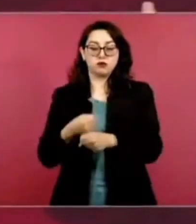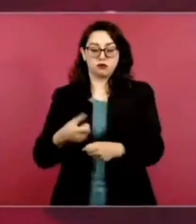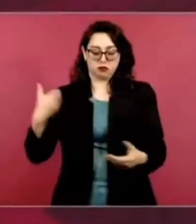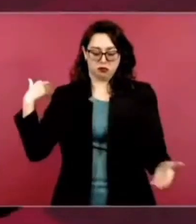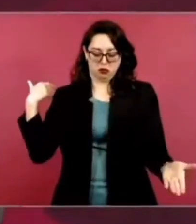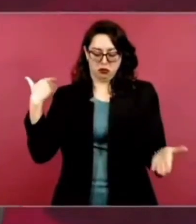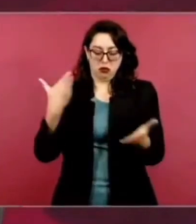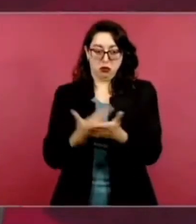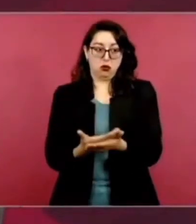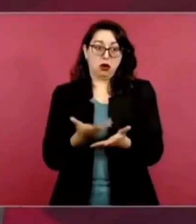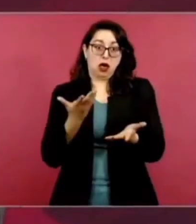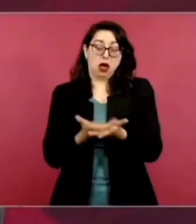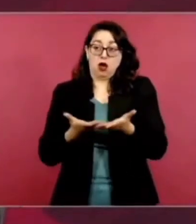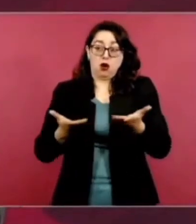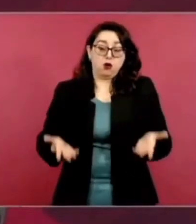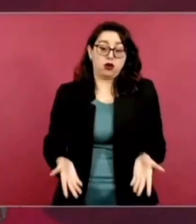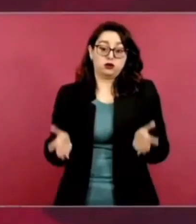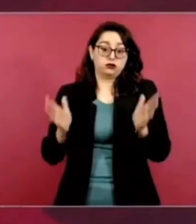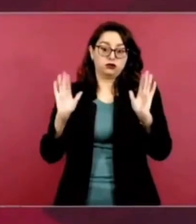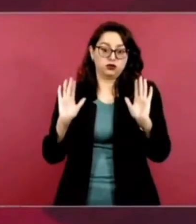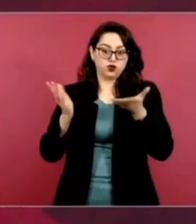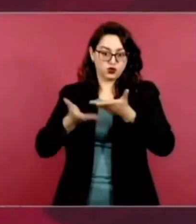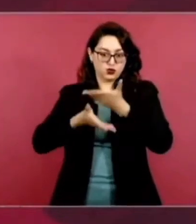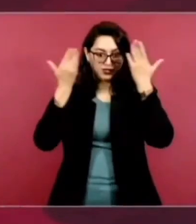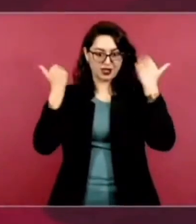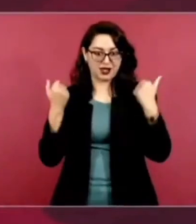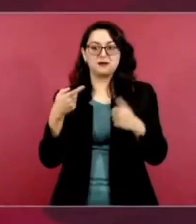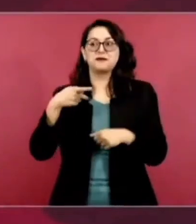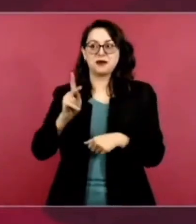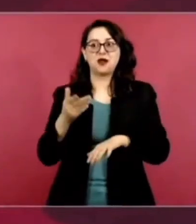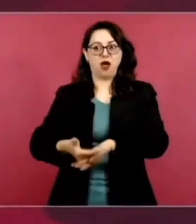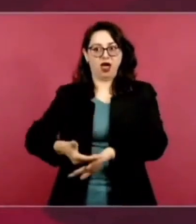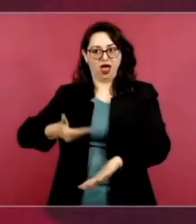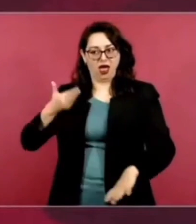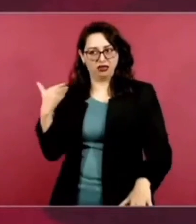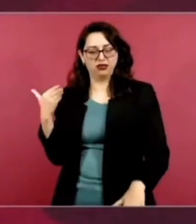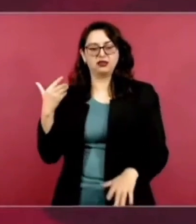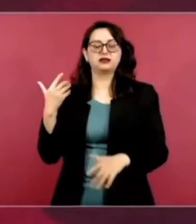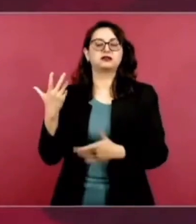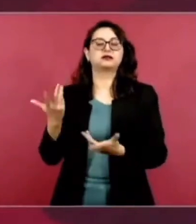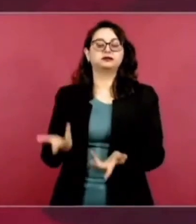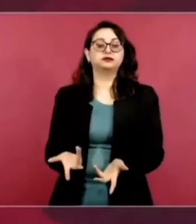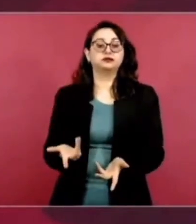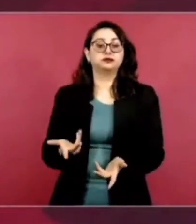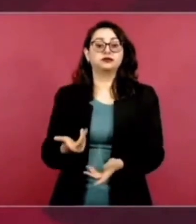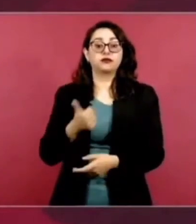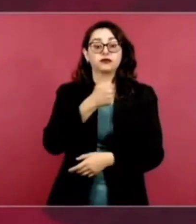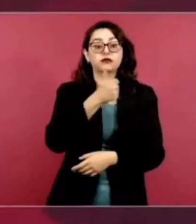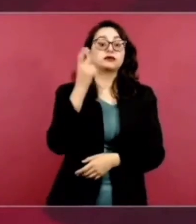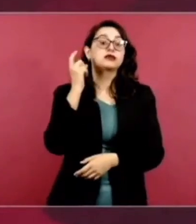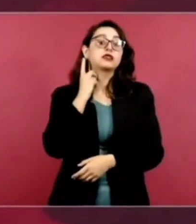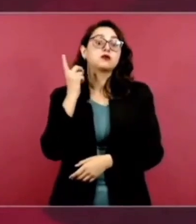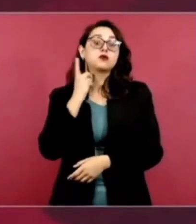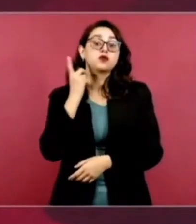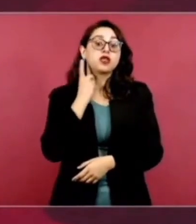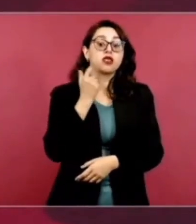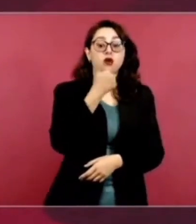hacer ahora, cada legislador recibía un presupuesto.